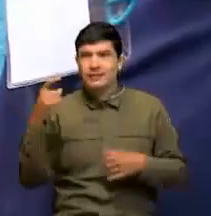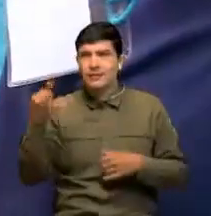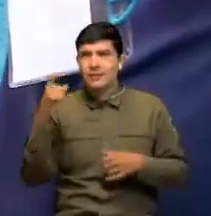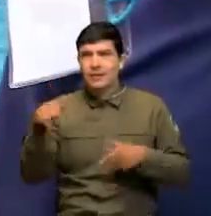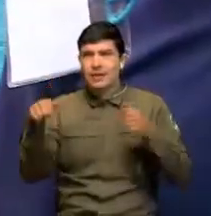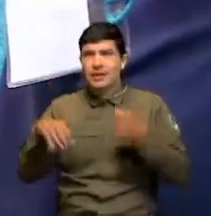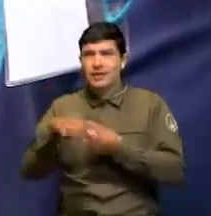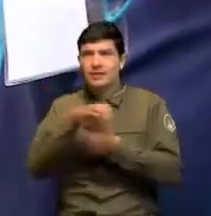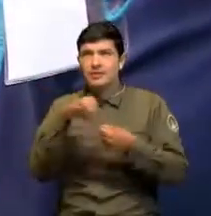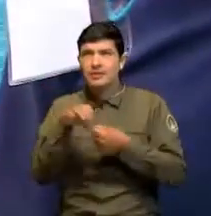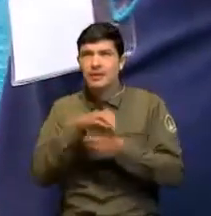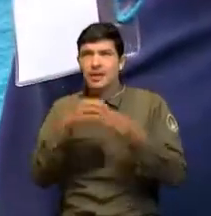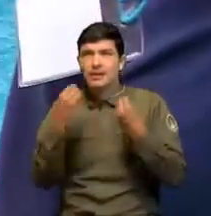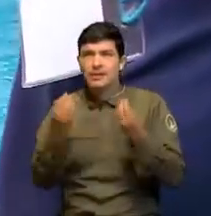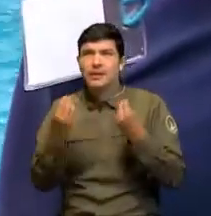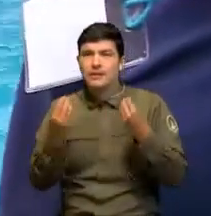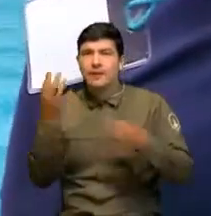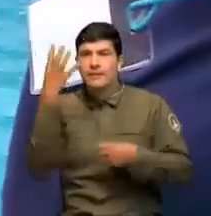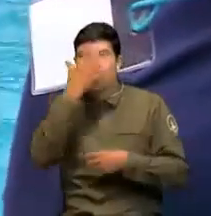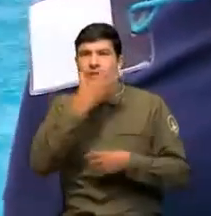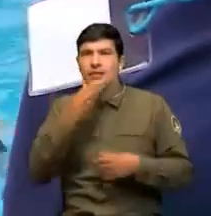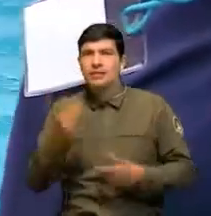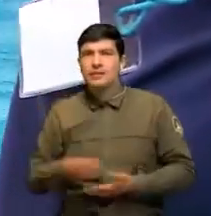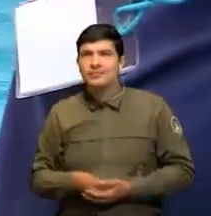una ciudad muy, muy bonita y